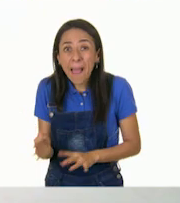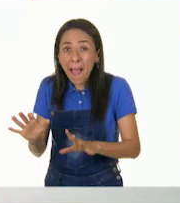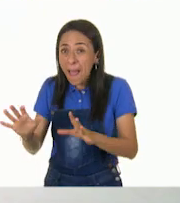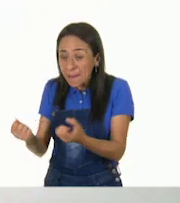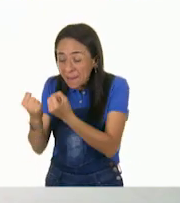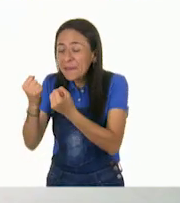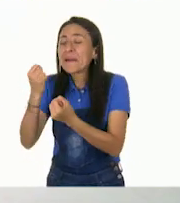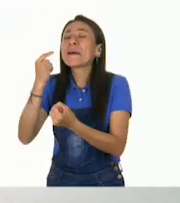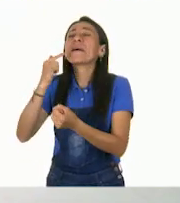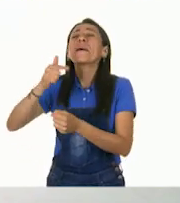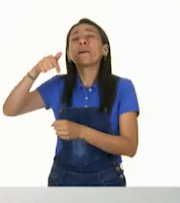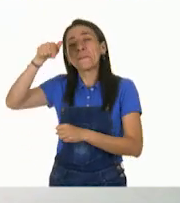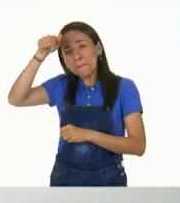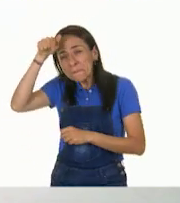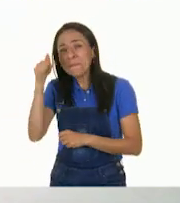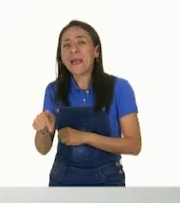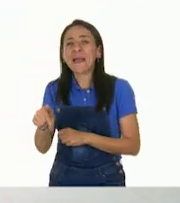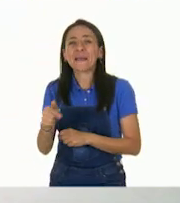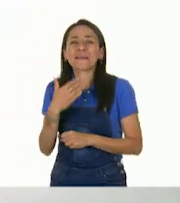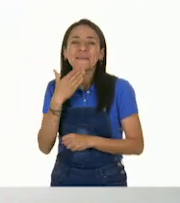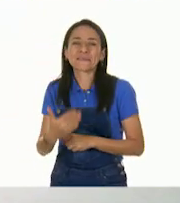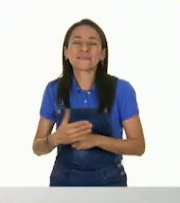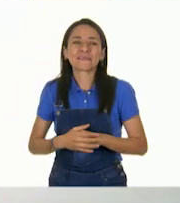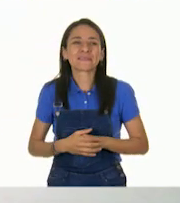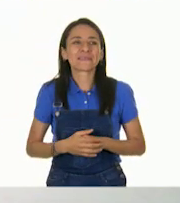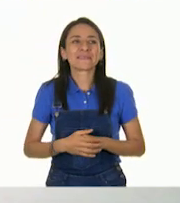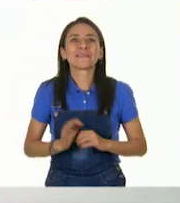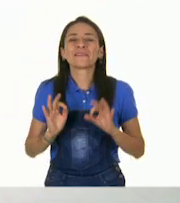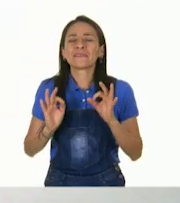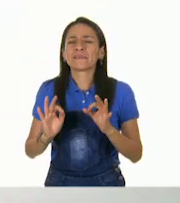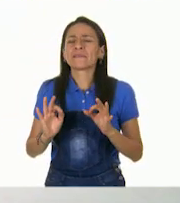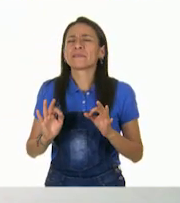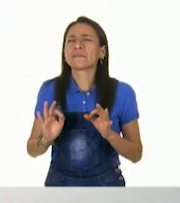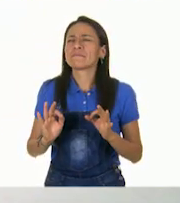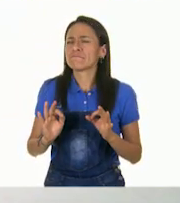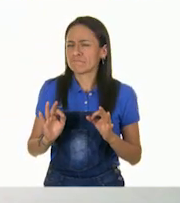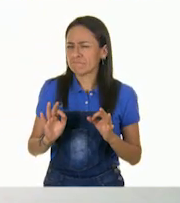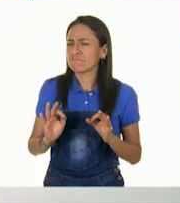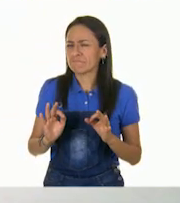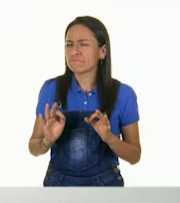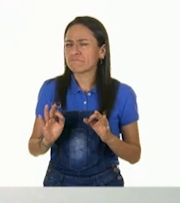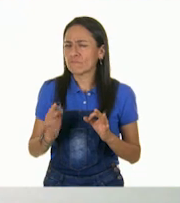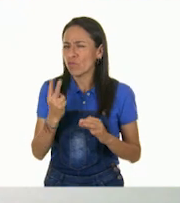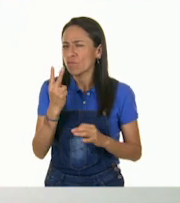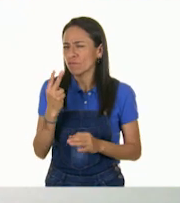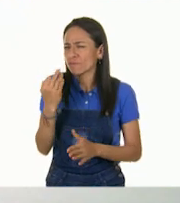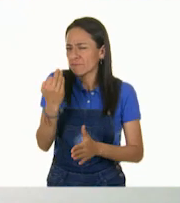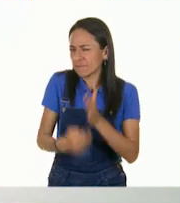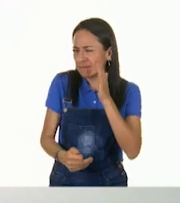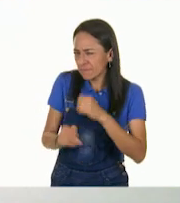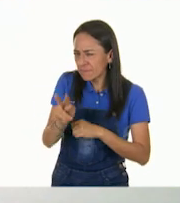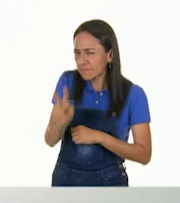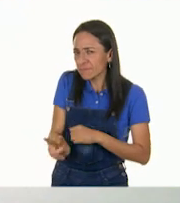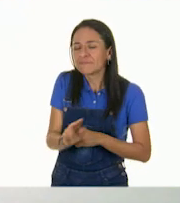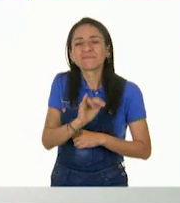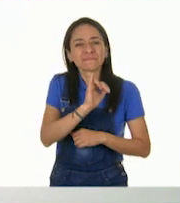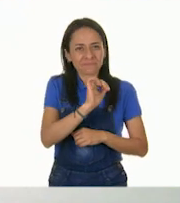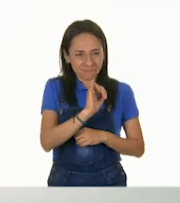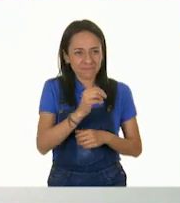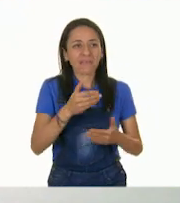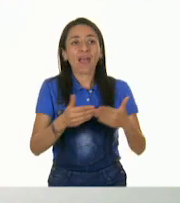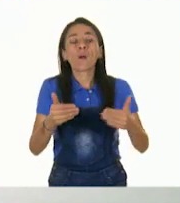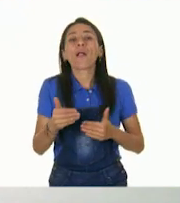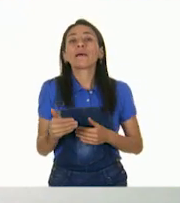está bien faltan dos verdad así es vamos hacia adelante